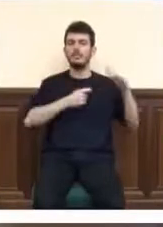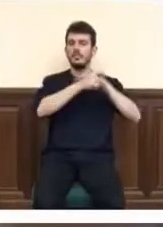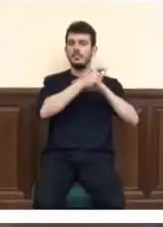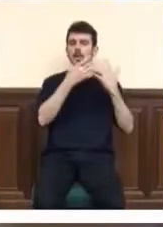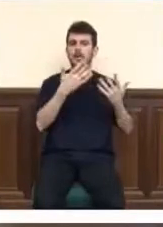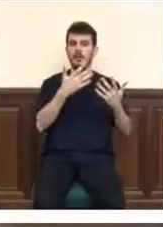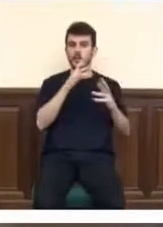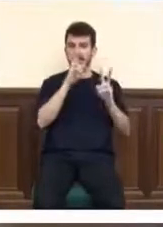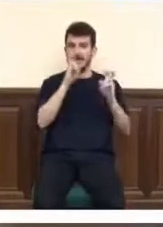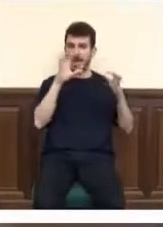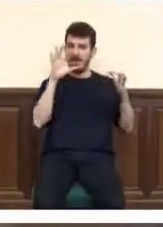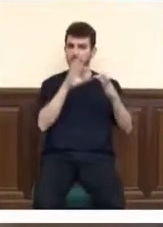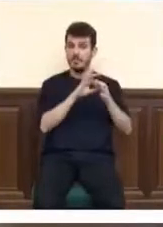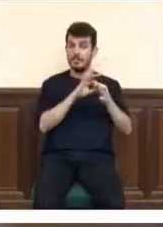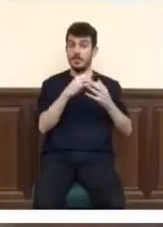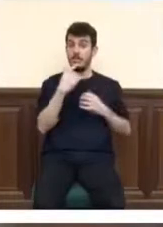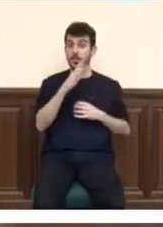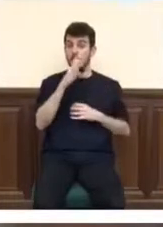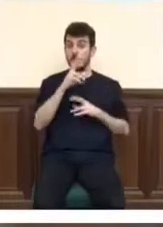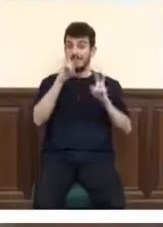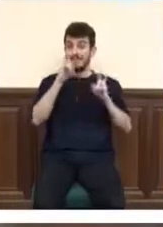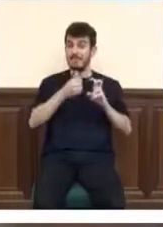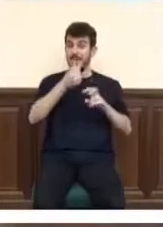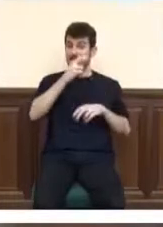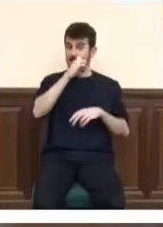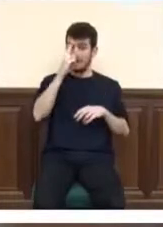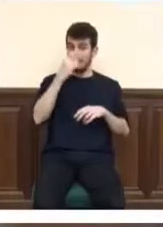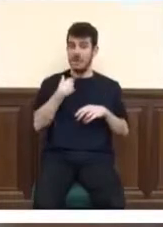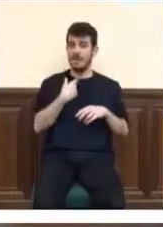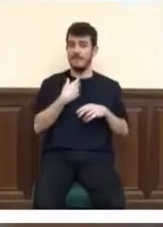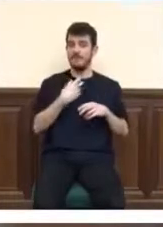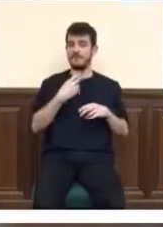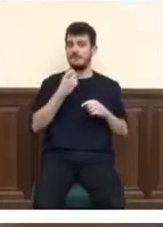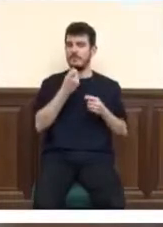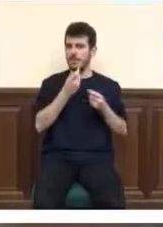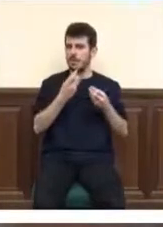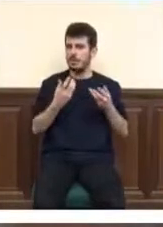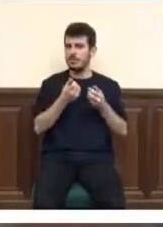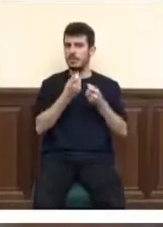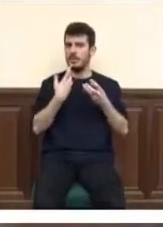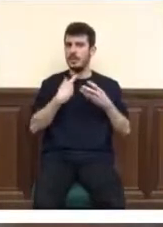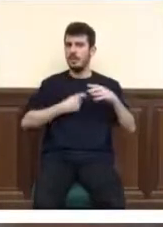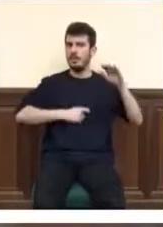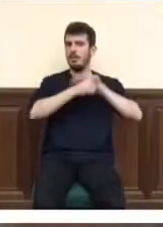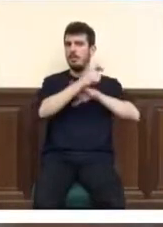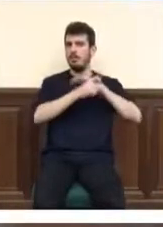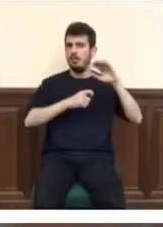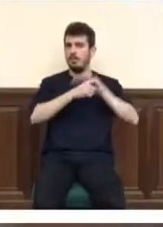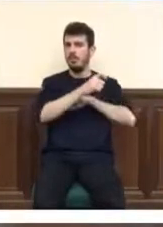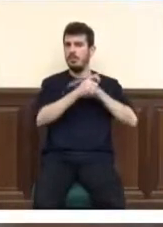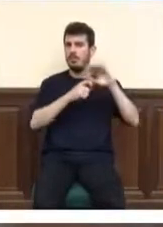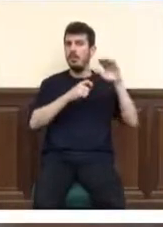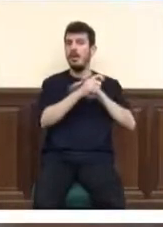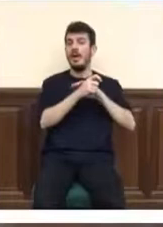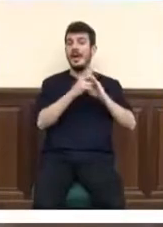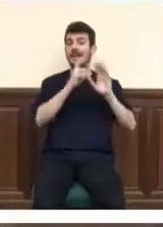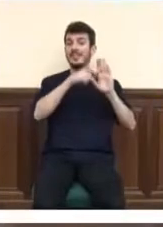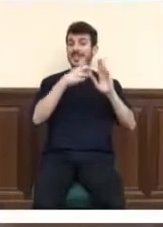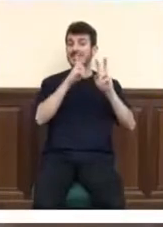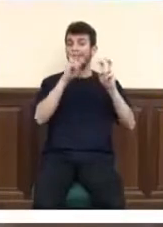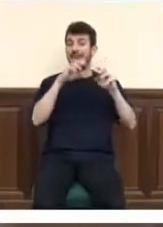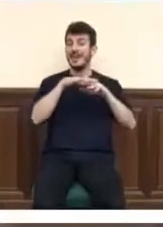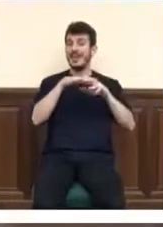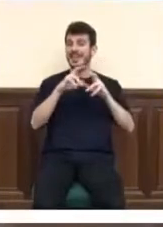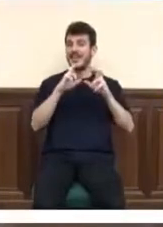digo porque desde Más Madrid elevamos varias enmiendas relacionadas con la red de cercanías, entre la que